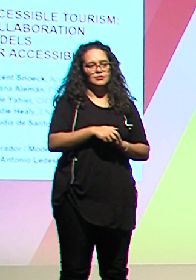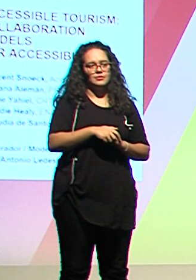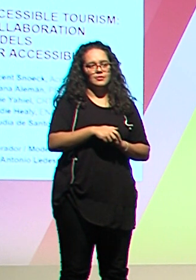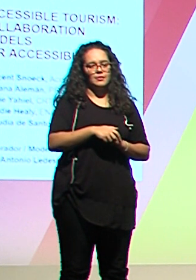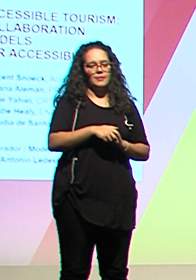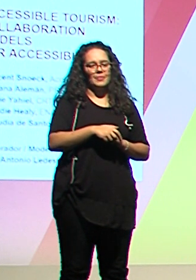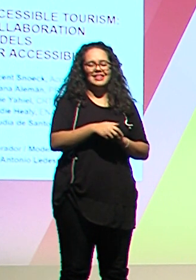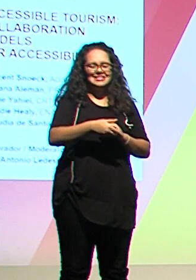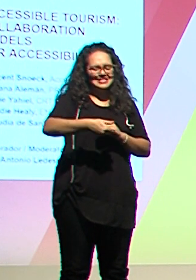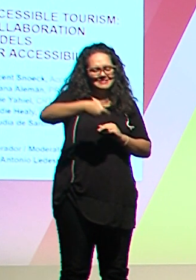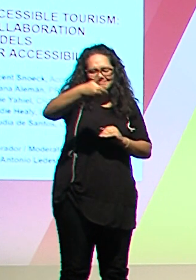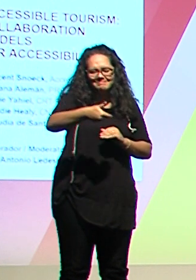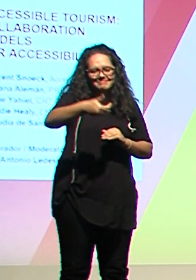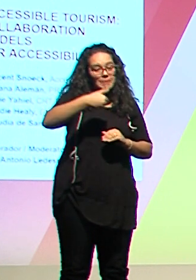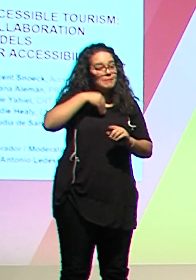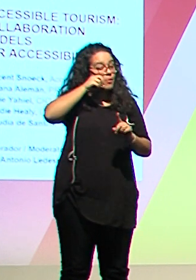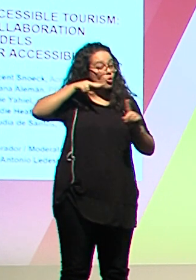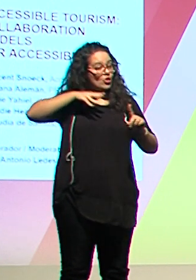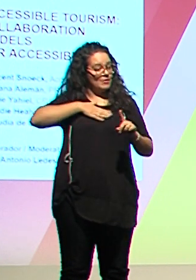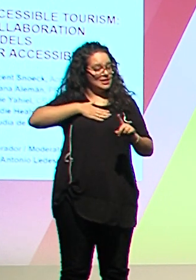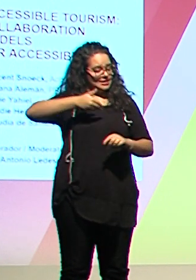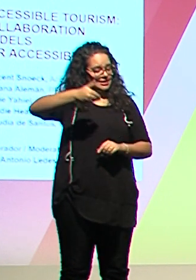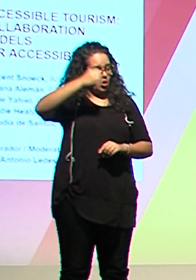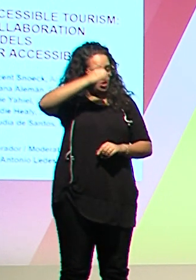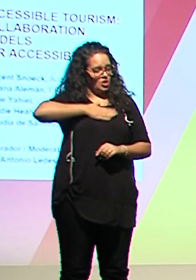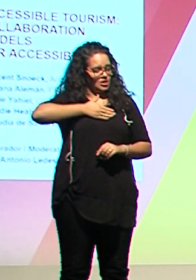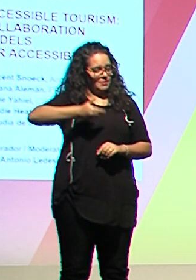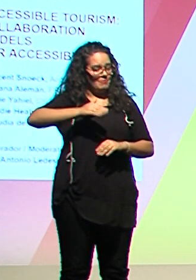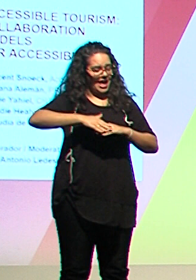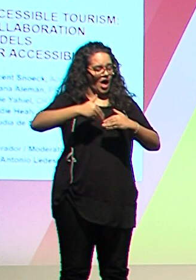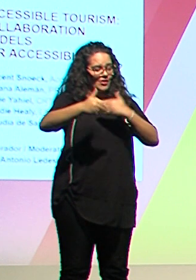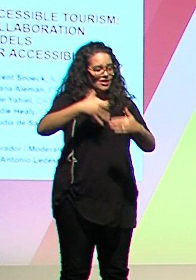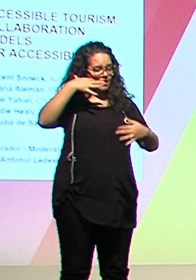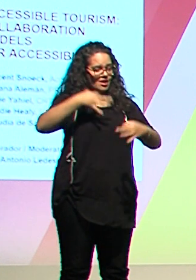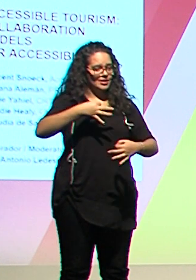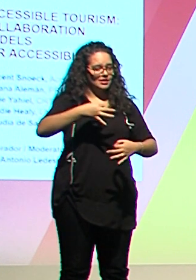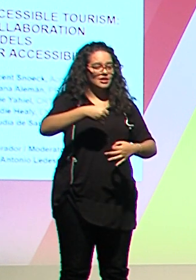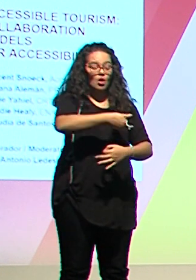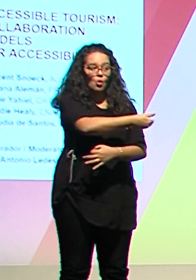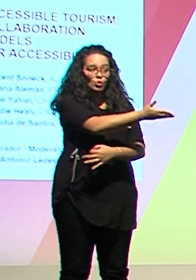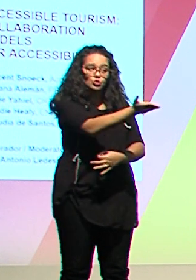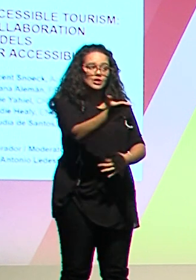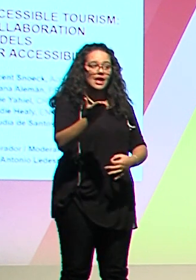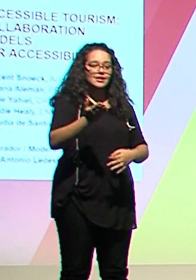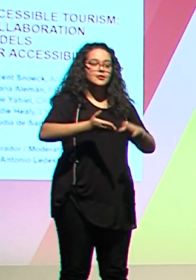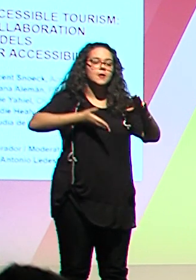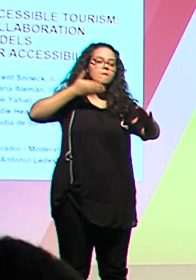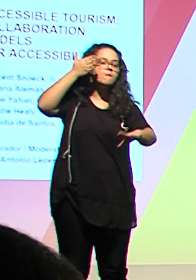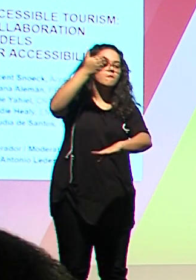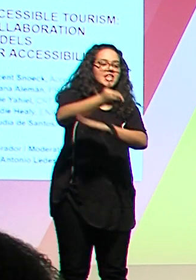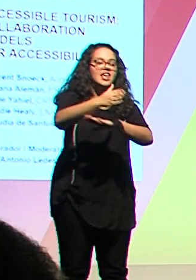Donde está el quid de la cuestión, desde mi punto de vista, para que esto realmente avance, es que ustedes vayan a las